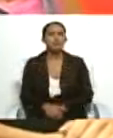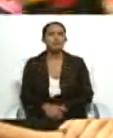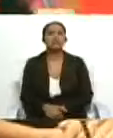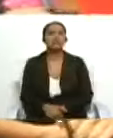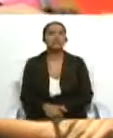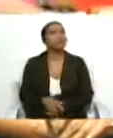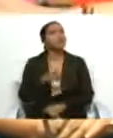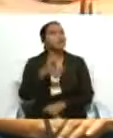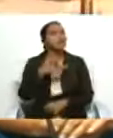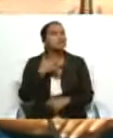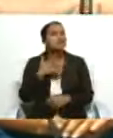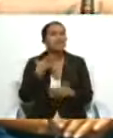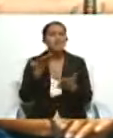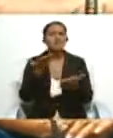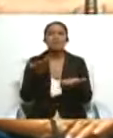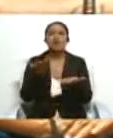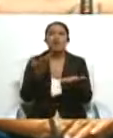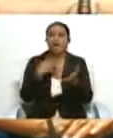cultura venezolana?